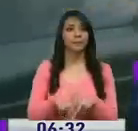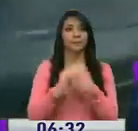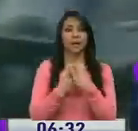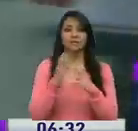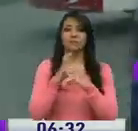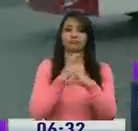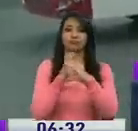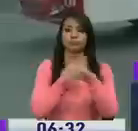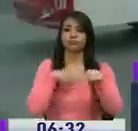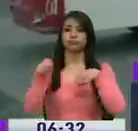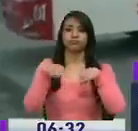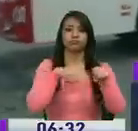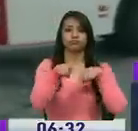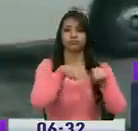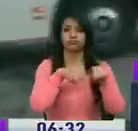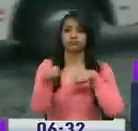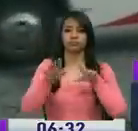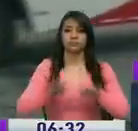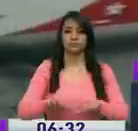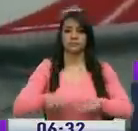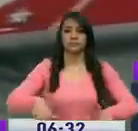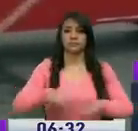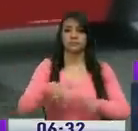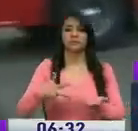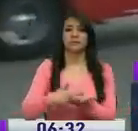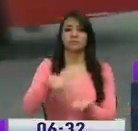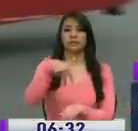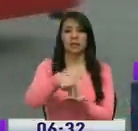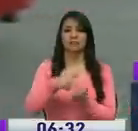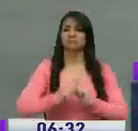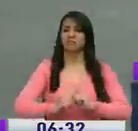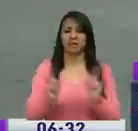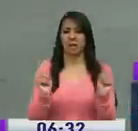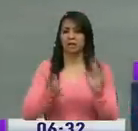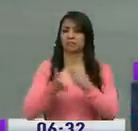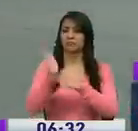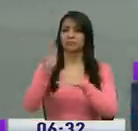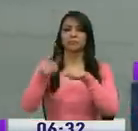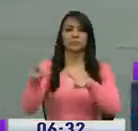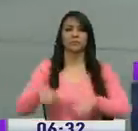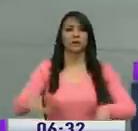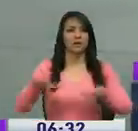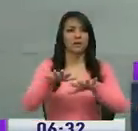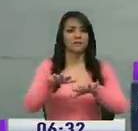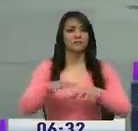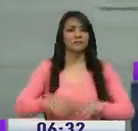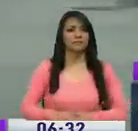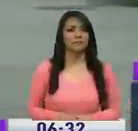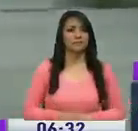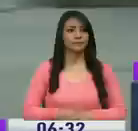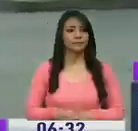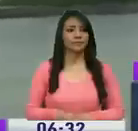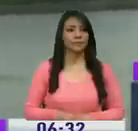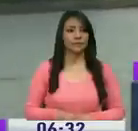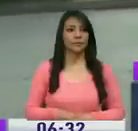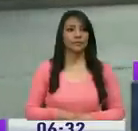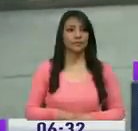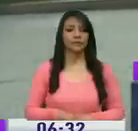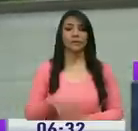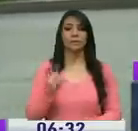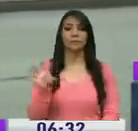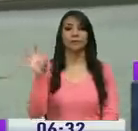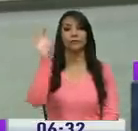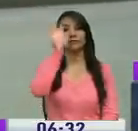transporte público que sale desde esta terminal hacia los diferentes destinos intra e interprovinciales que están